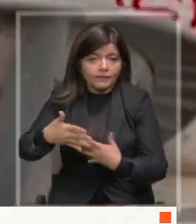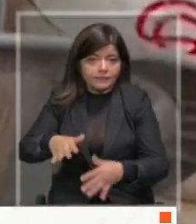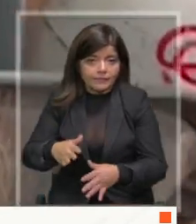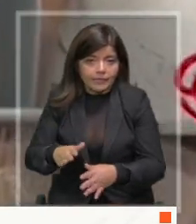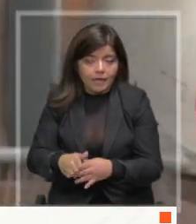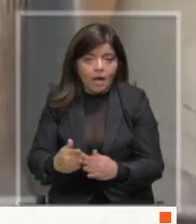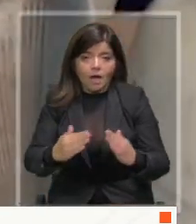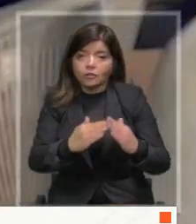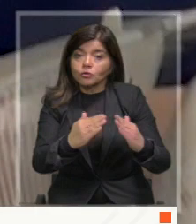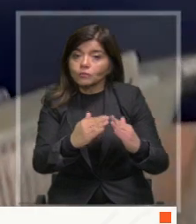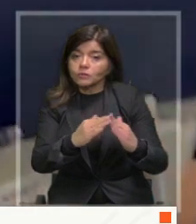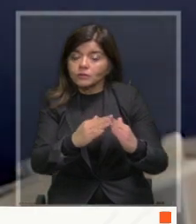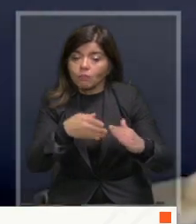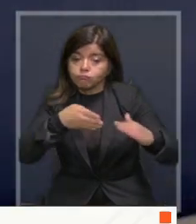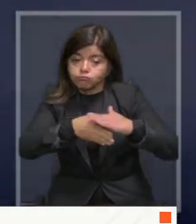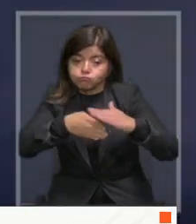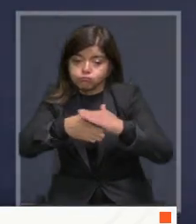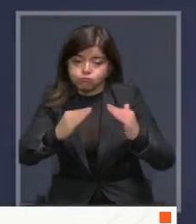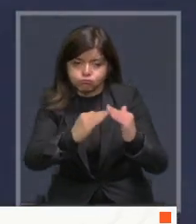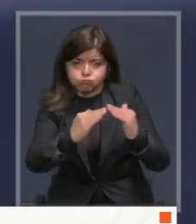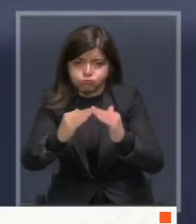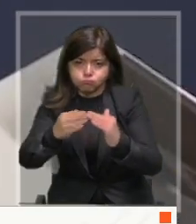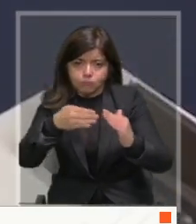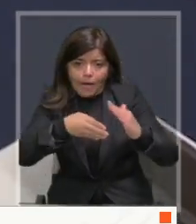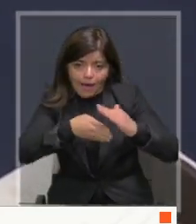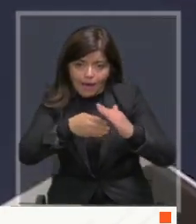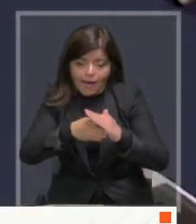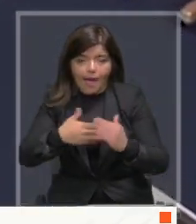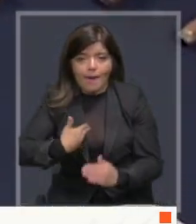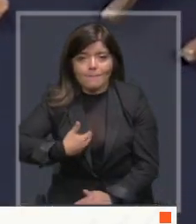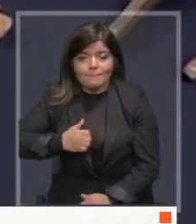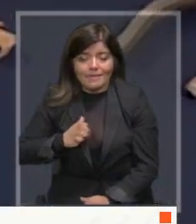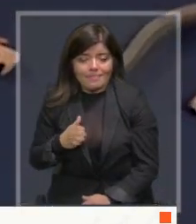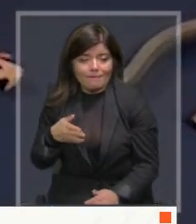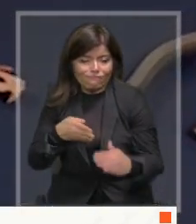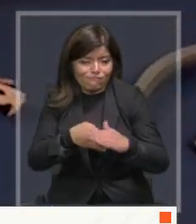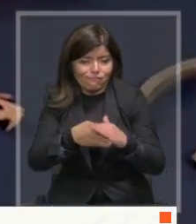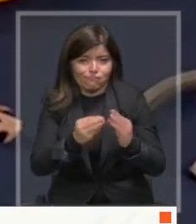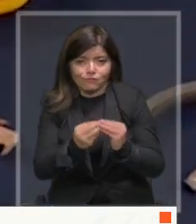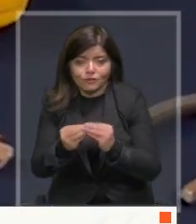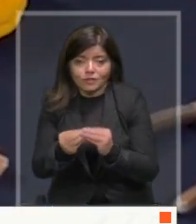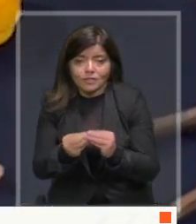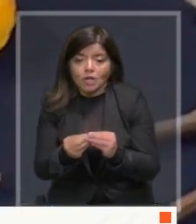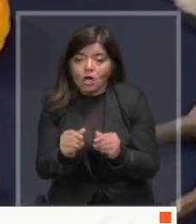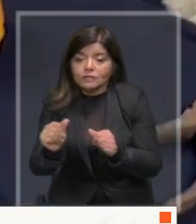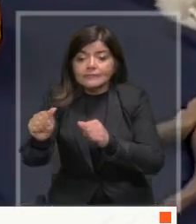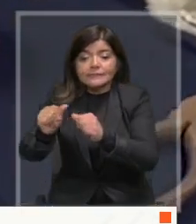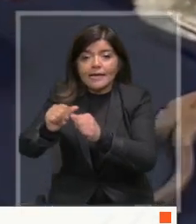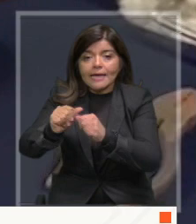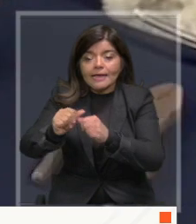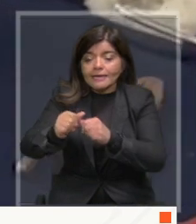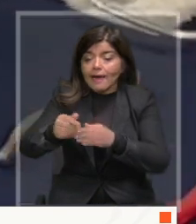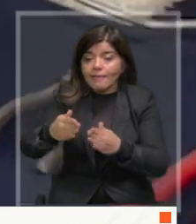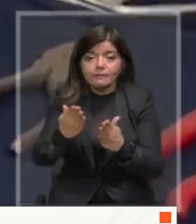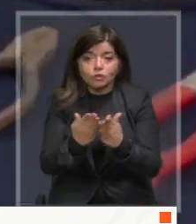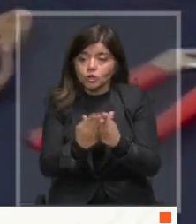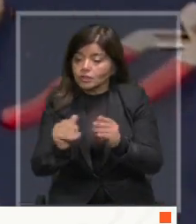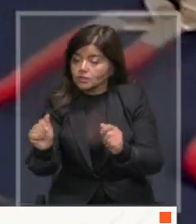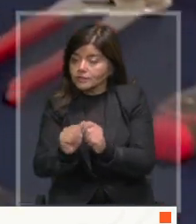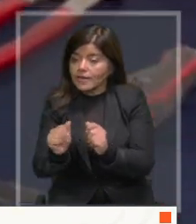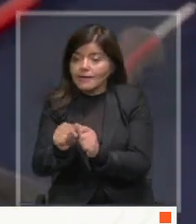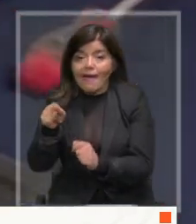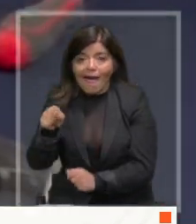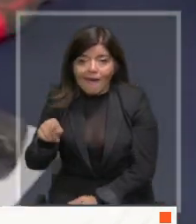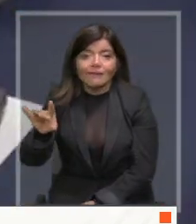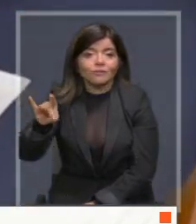los domicilios que fue allanado por la Brigada de Investigación Criminal de la PDI estaba a solo cuadras del colegio afectado. Y ahí se